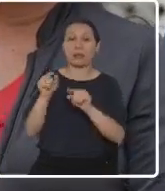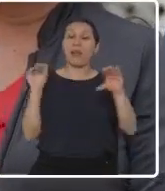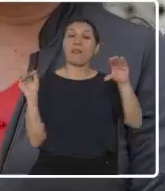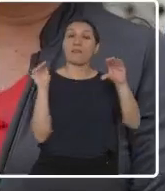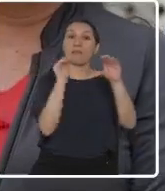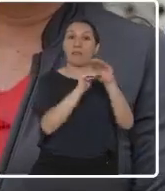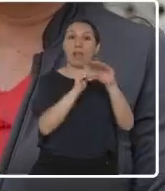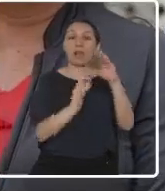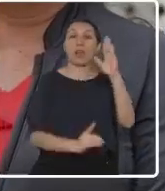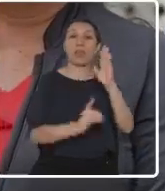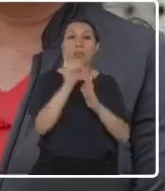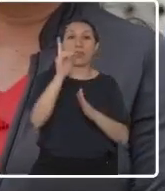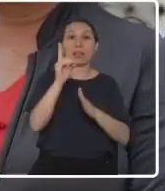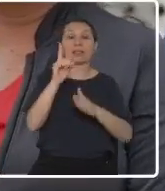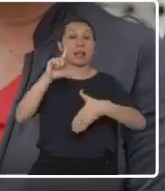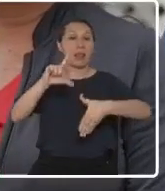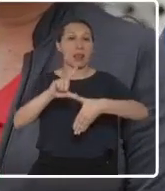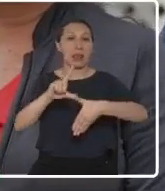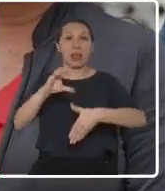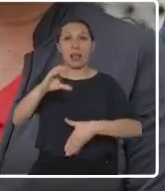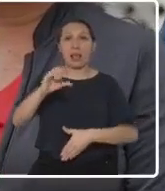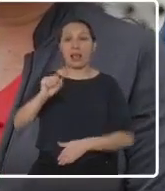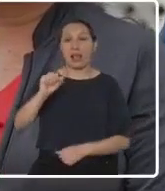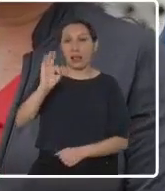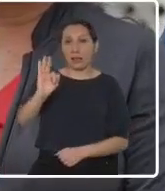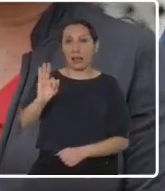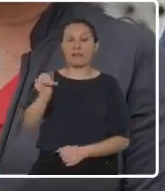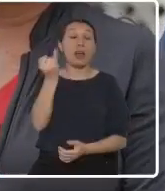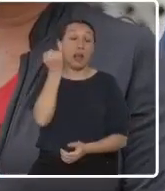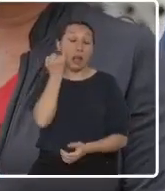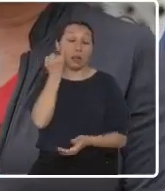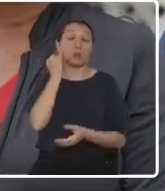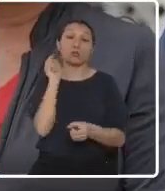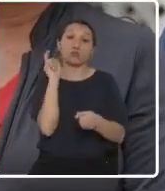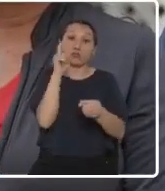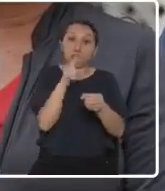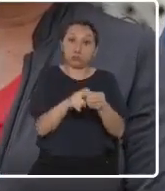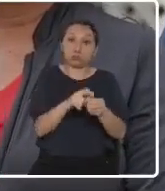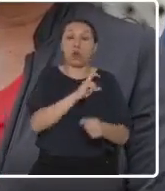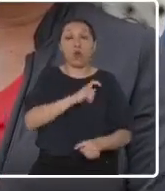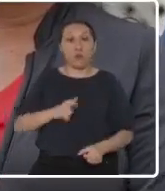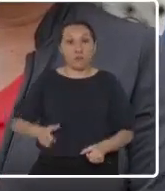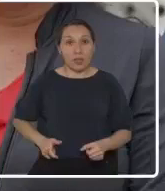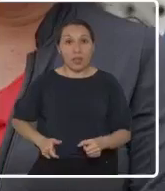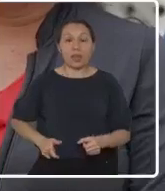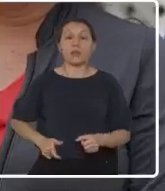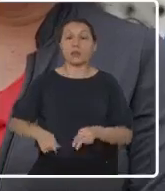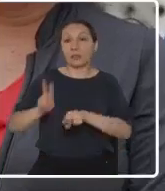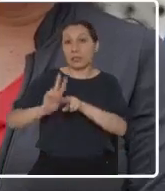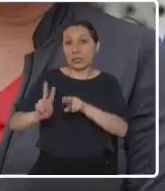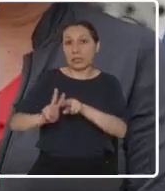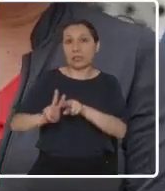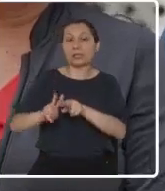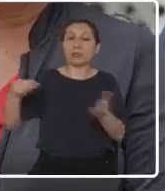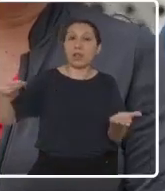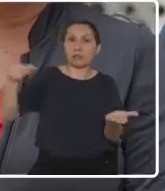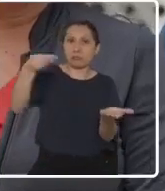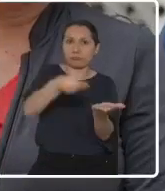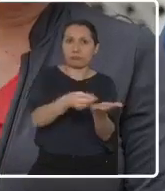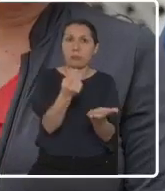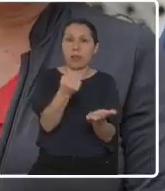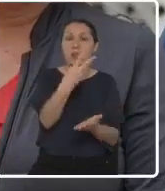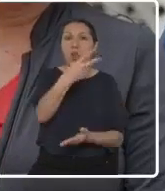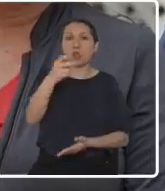Banco de Desarrollo de América Latina, CAF, institución a la que ingresamos durante nuestro gobierno, realizó un aporte